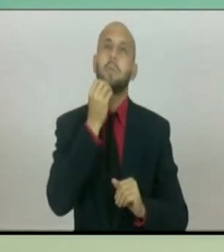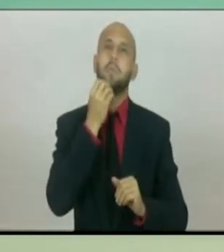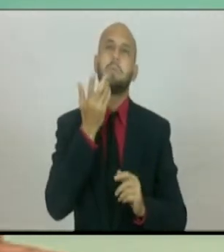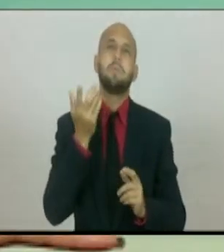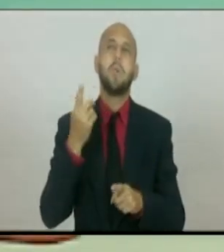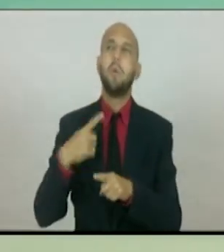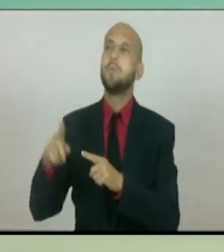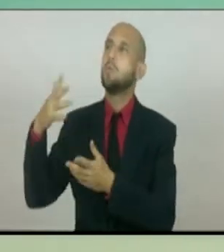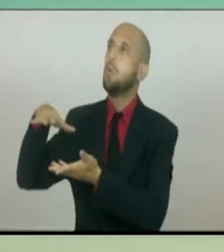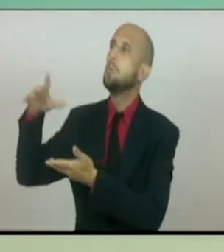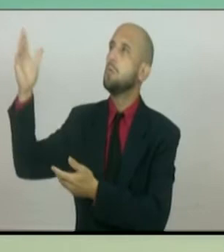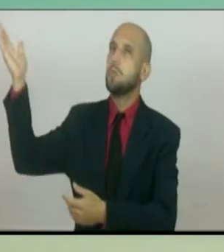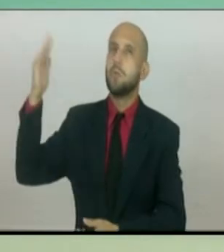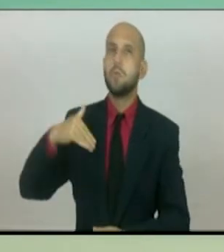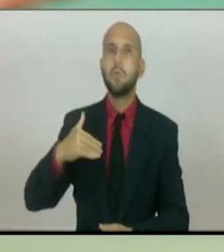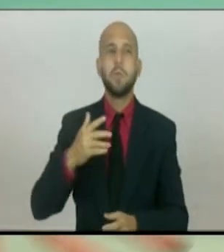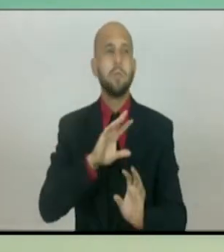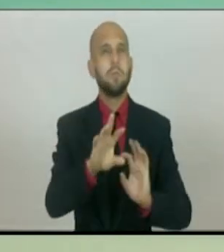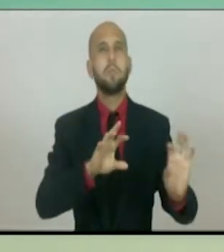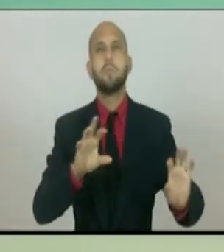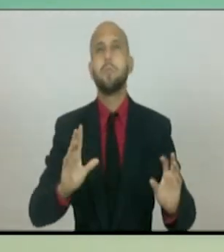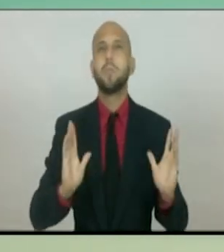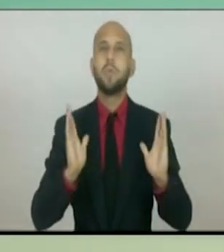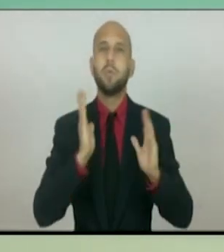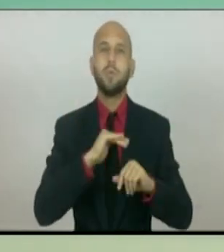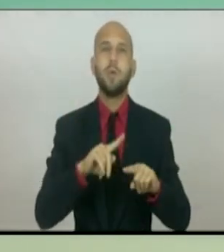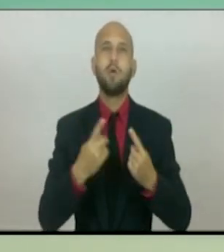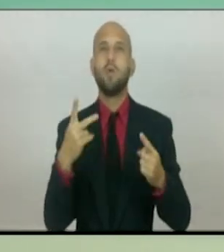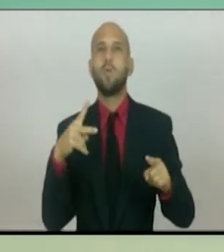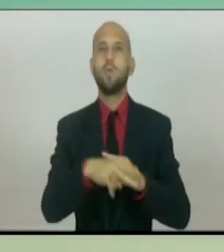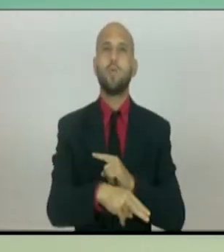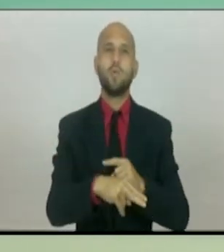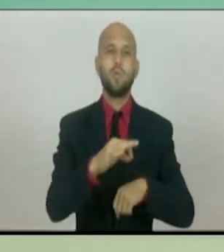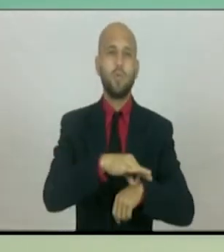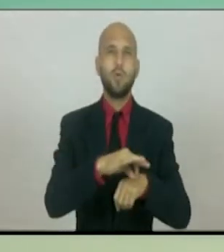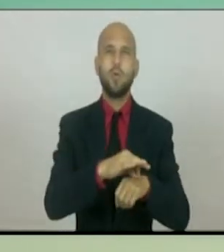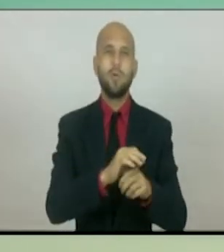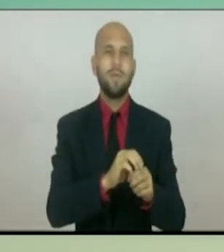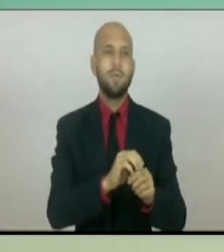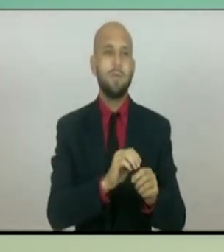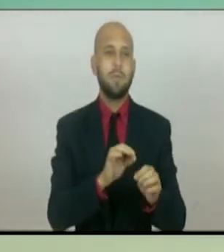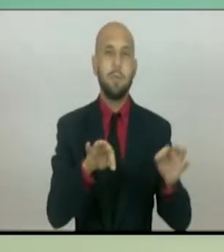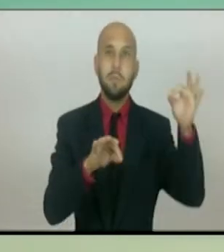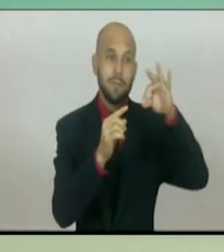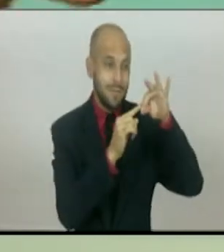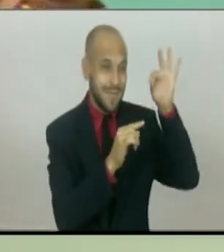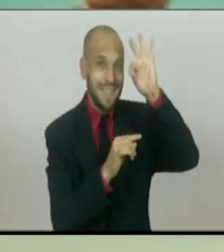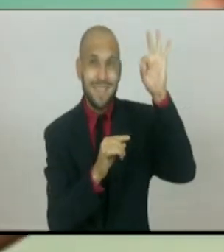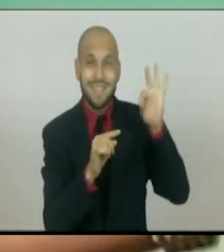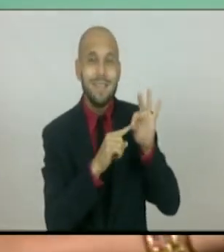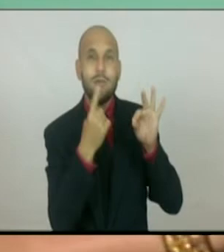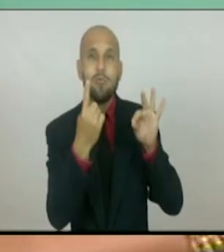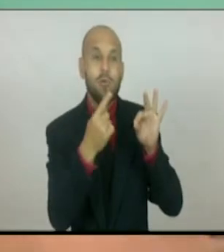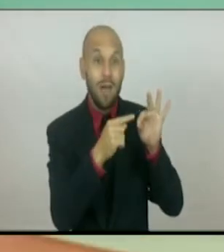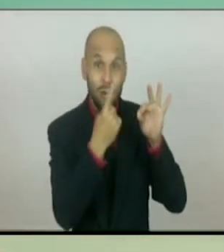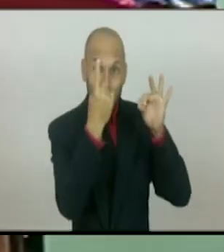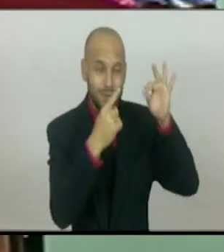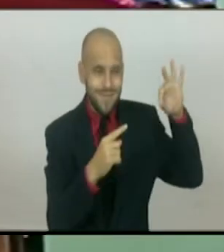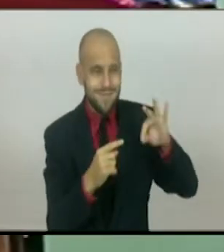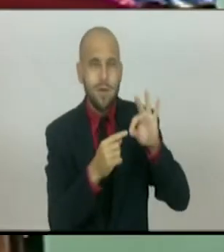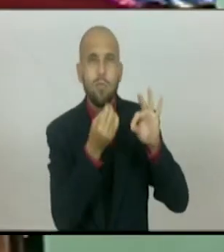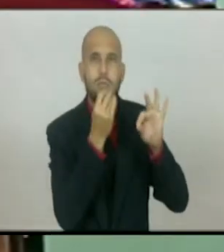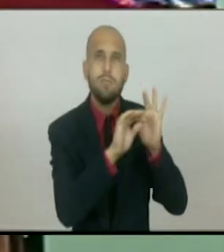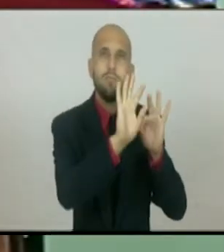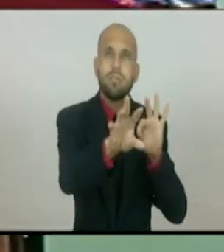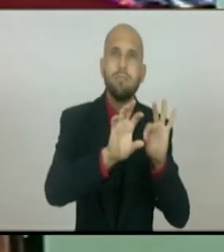lugar que no existe la transmisión porque estaríamos cortando la cadena. Y si no existe el mosquito porque fue destruida esa